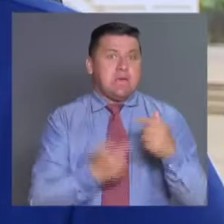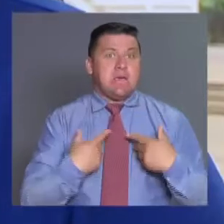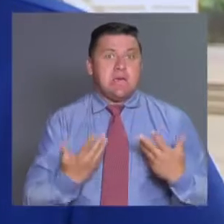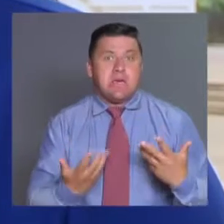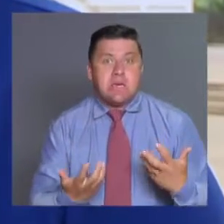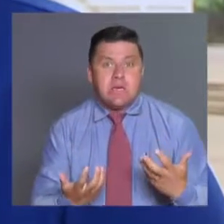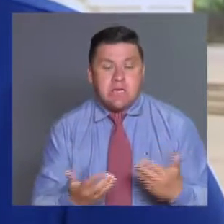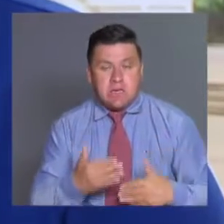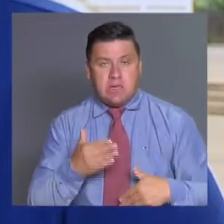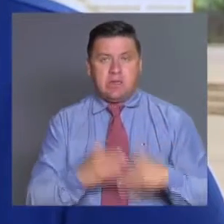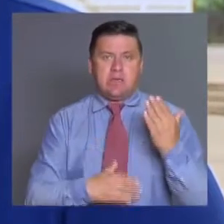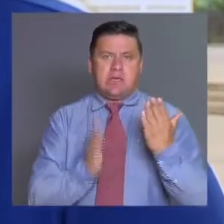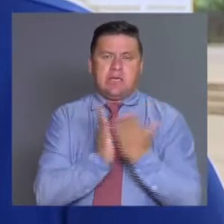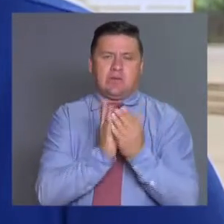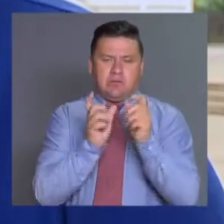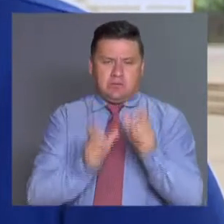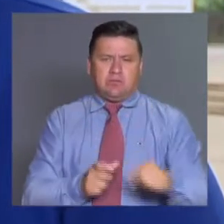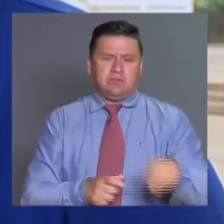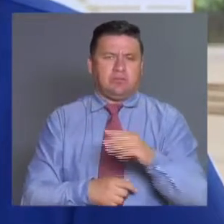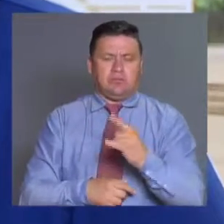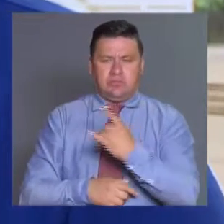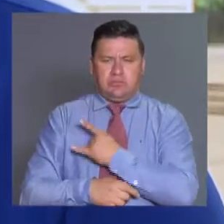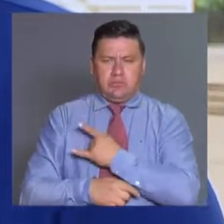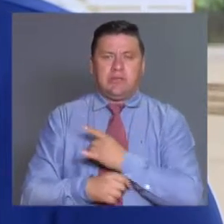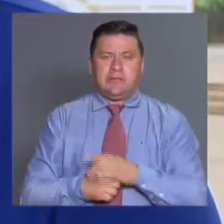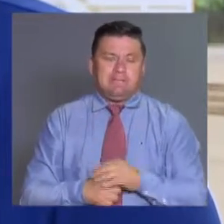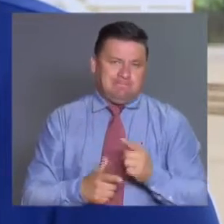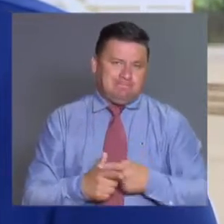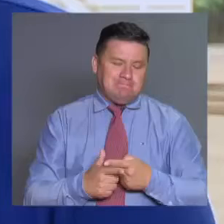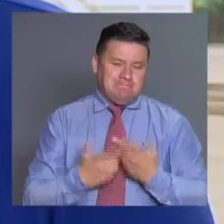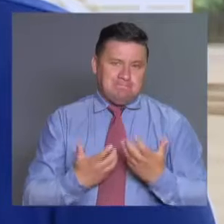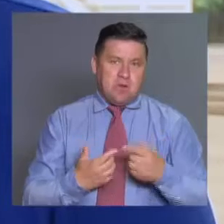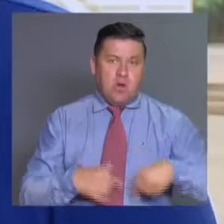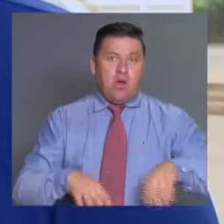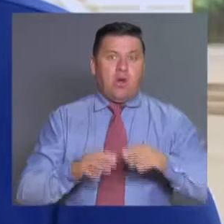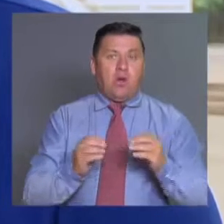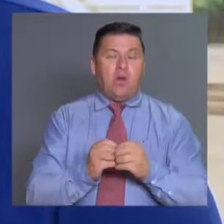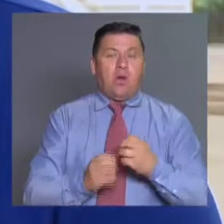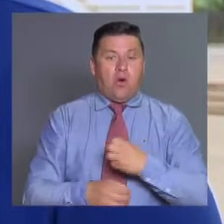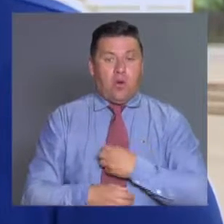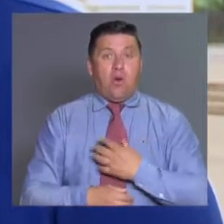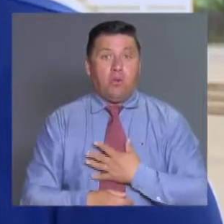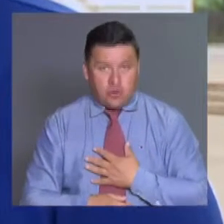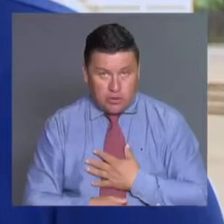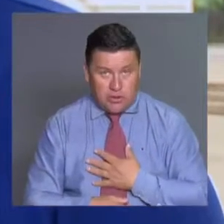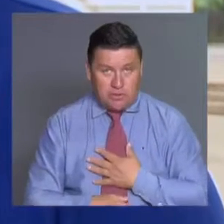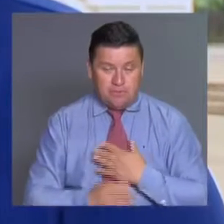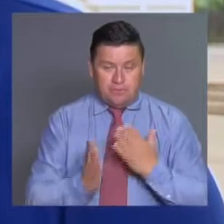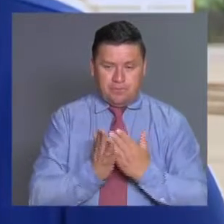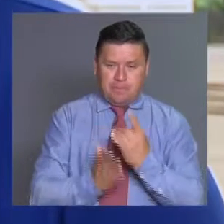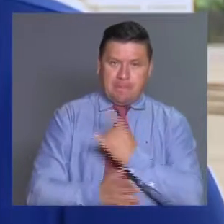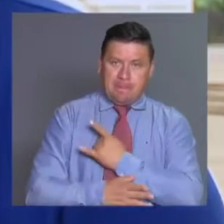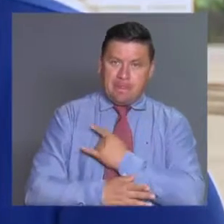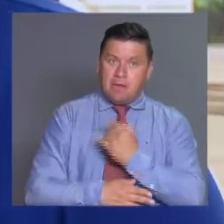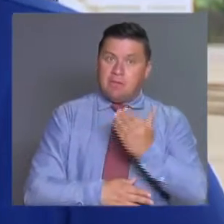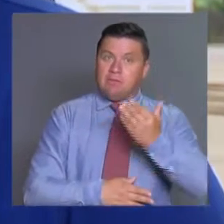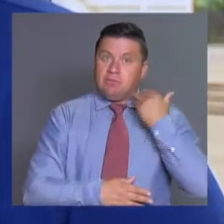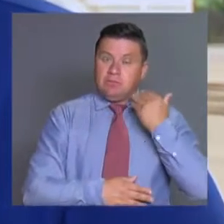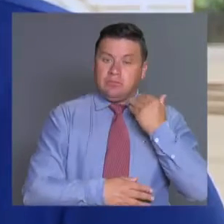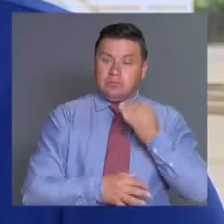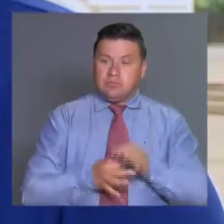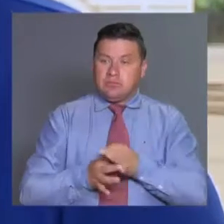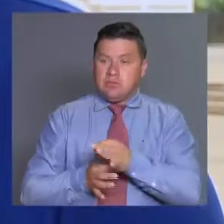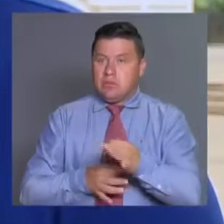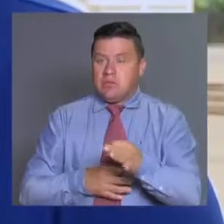deseen iniciar estudios superiores entonces que ésta sea una oportunidad que la escuela les está brindando en el